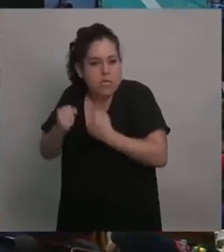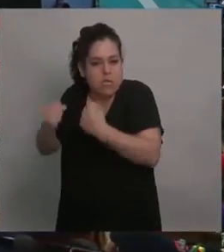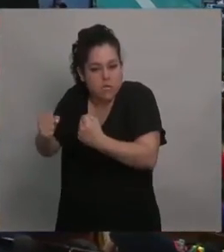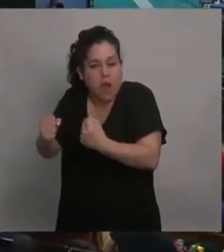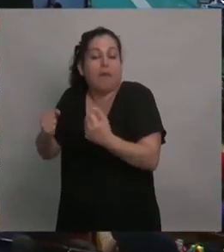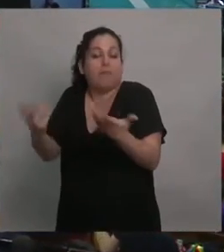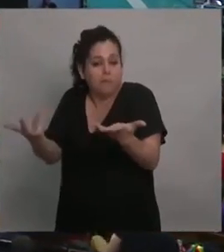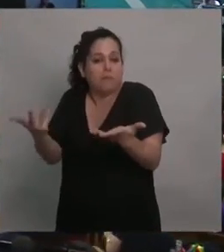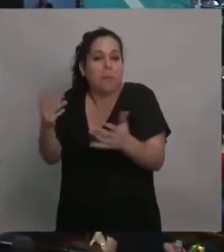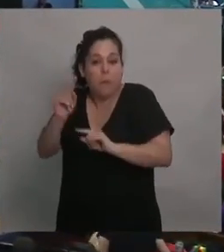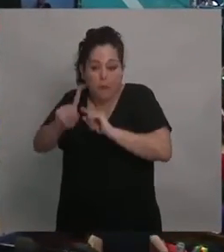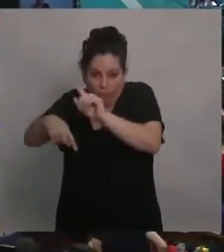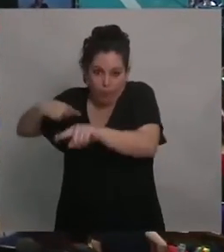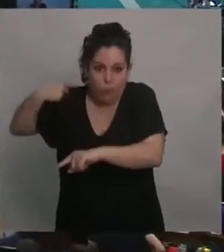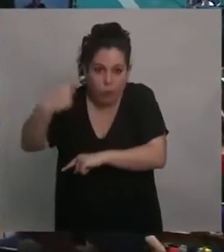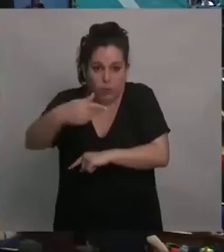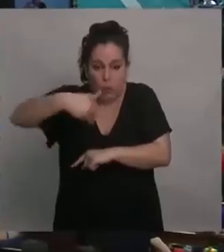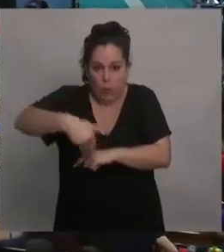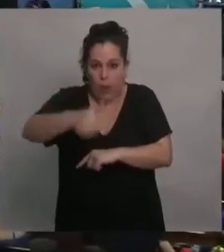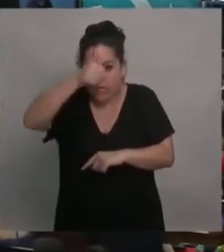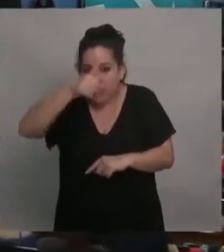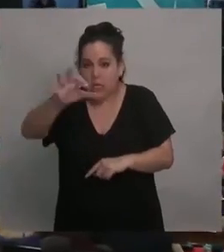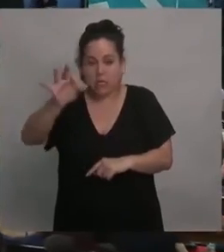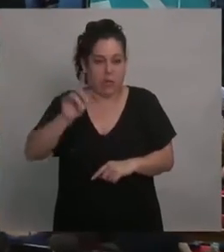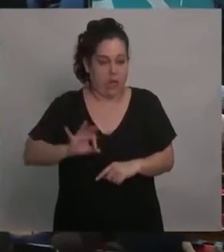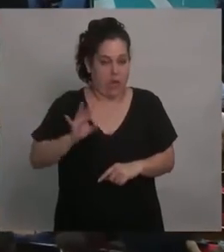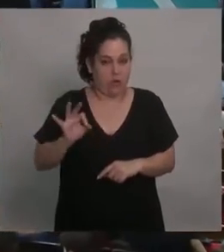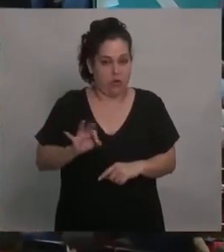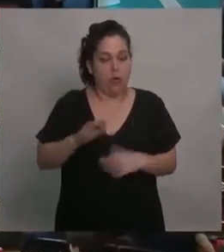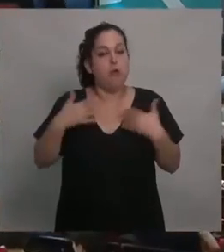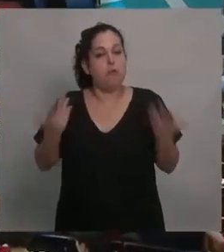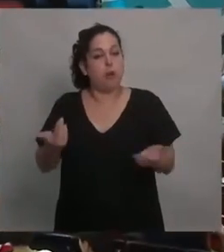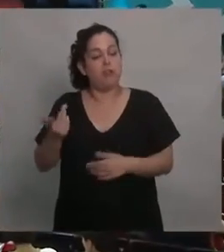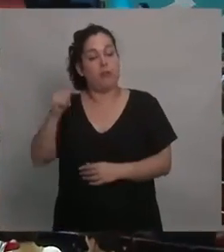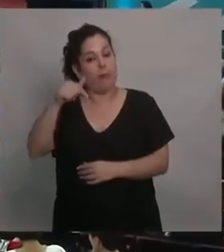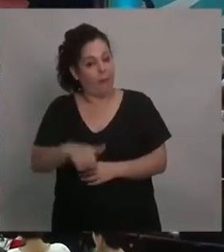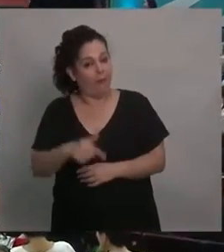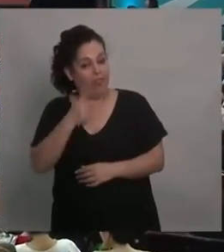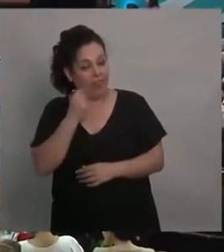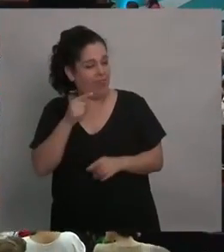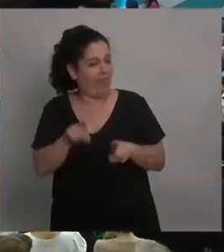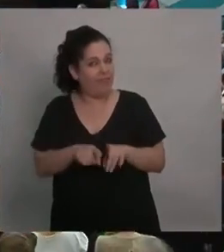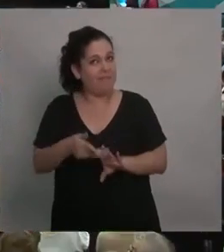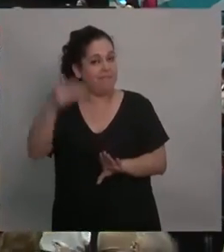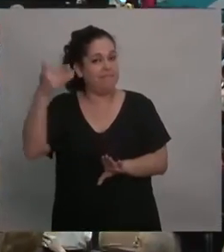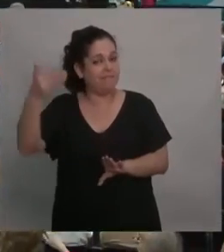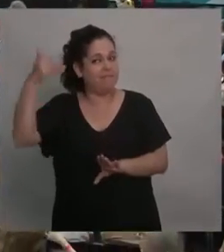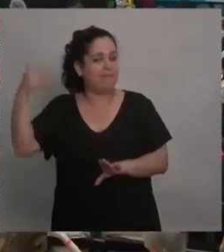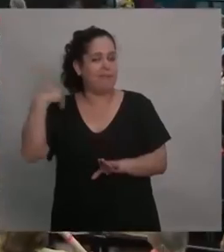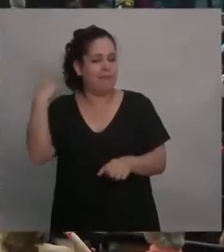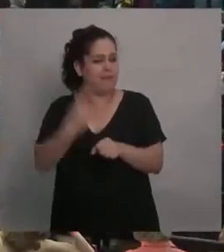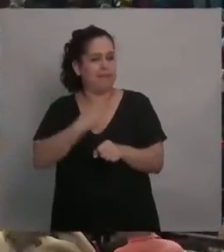O sea, próximamente vamos a cumplir 60 años. Y por eso un día como hoy, no podemos